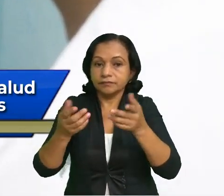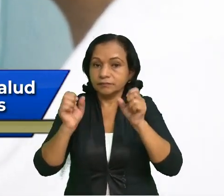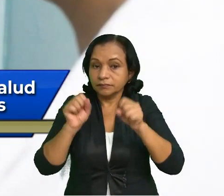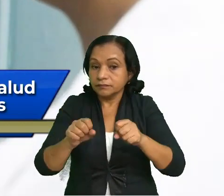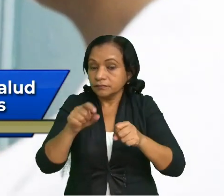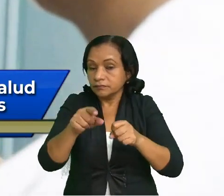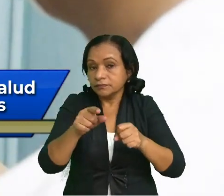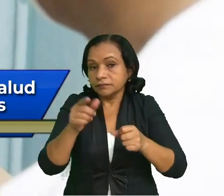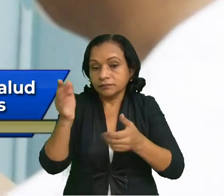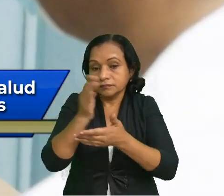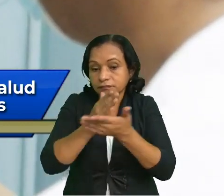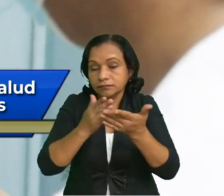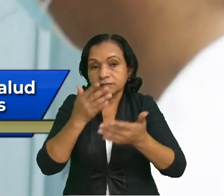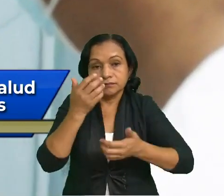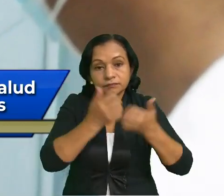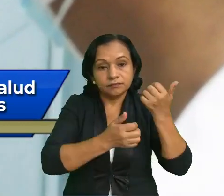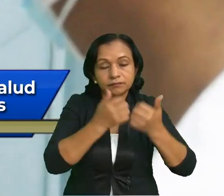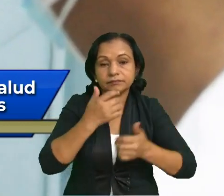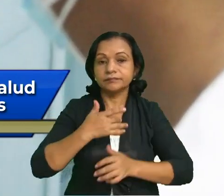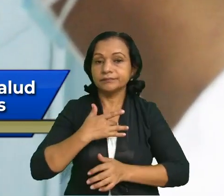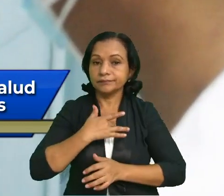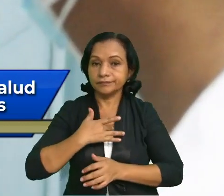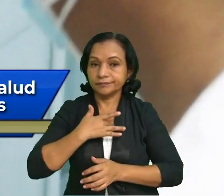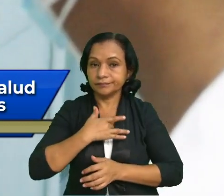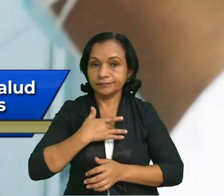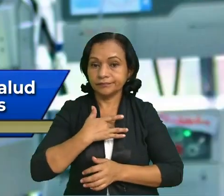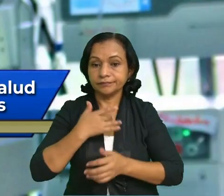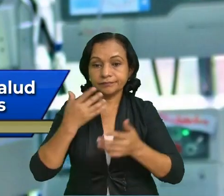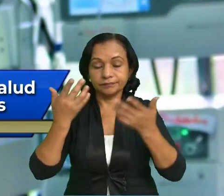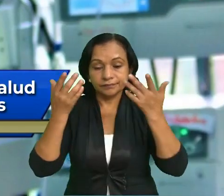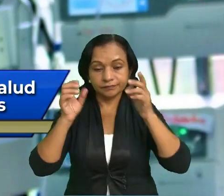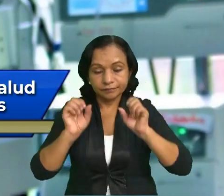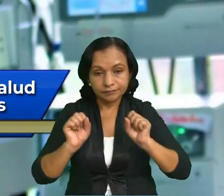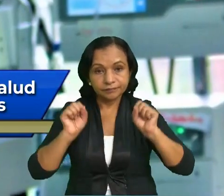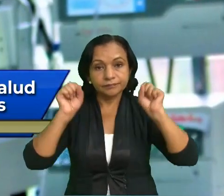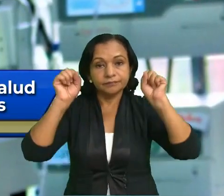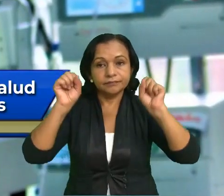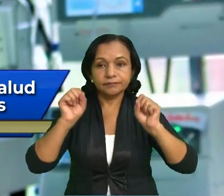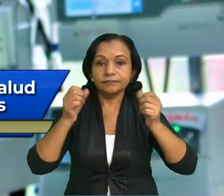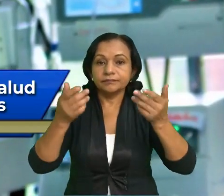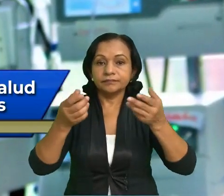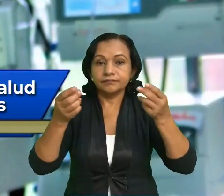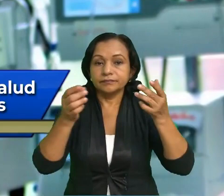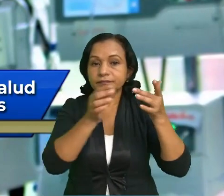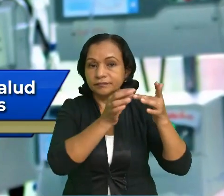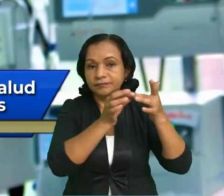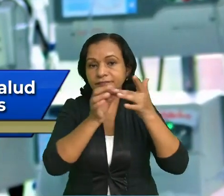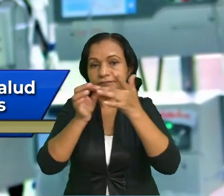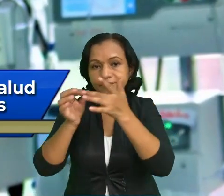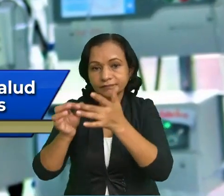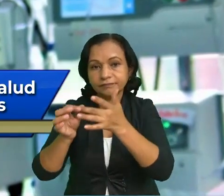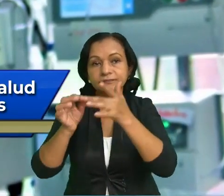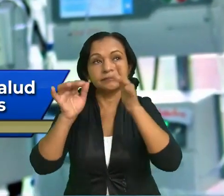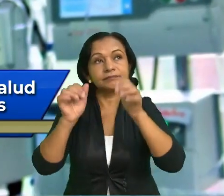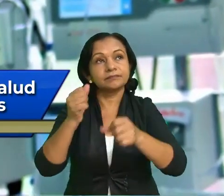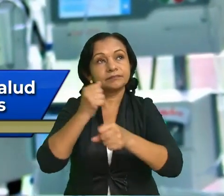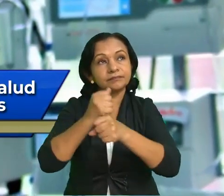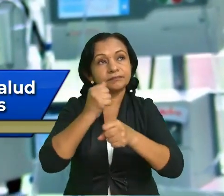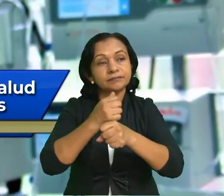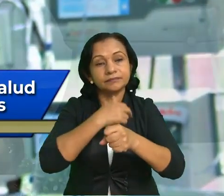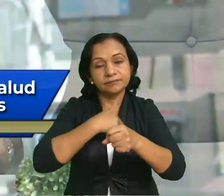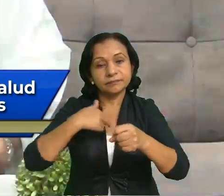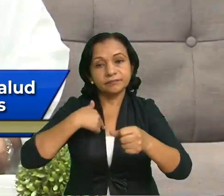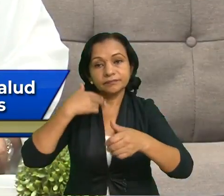con algunas secuelas que necesitan rehabilitación y para eso necesitas también equipo de peces y que ya estamos también iniciando ese